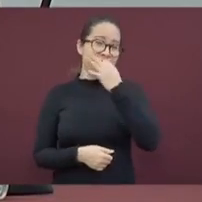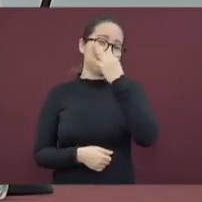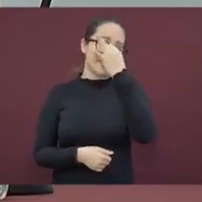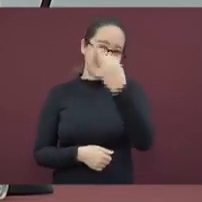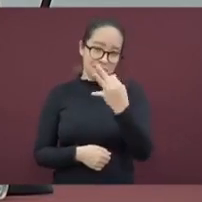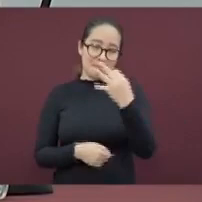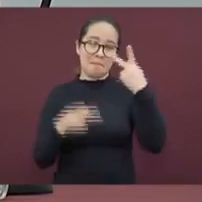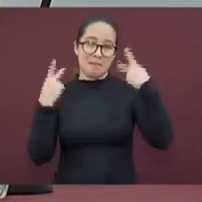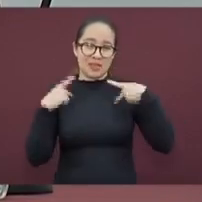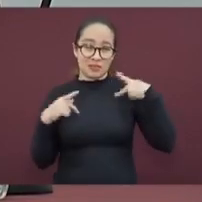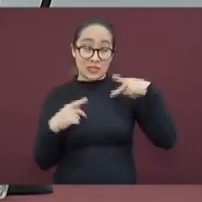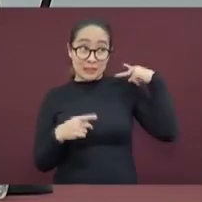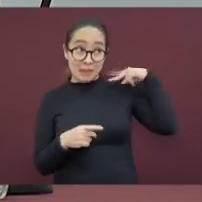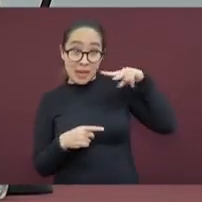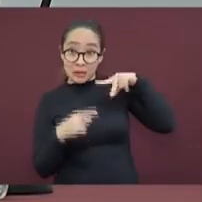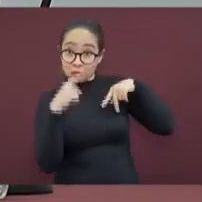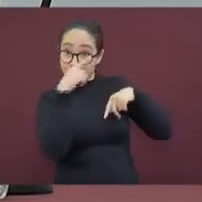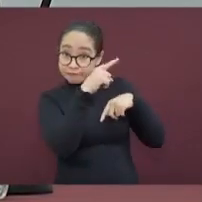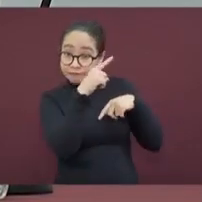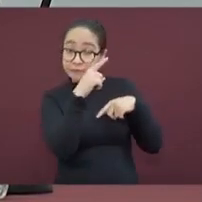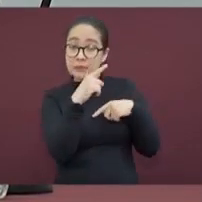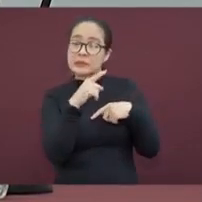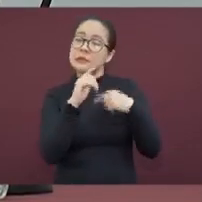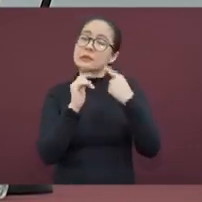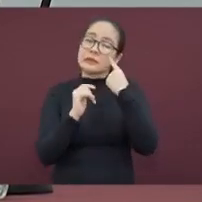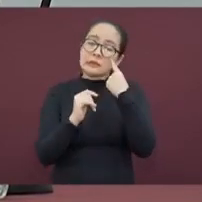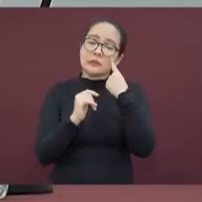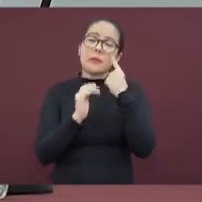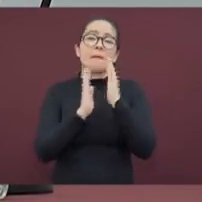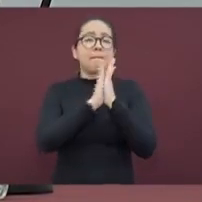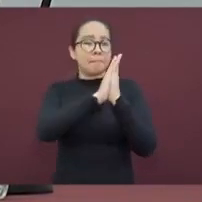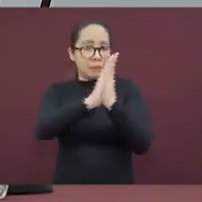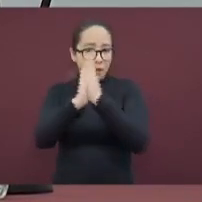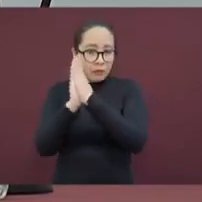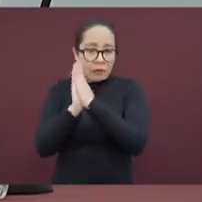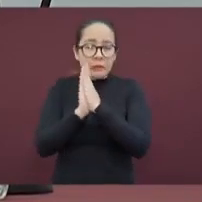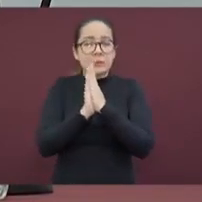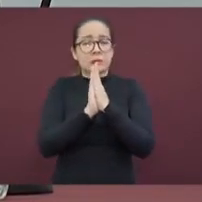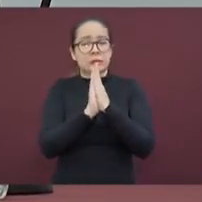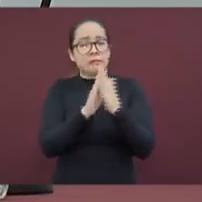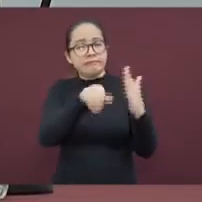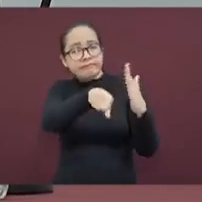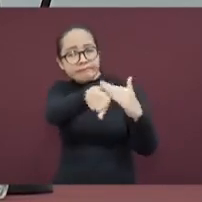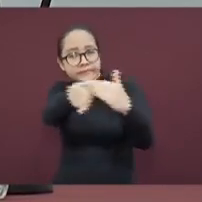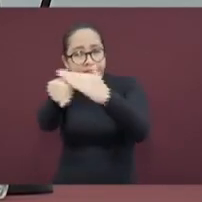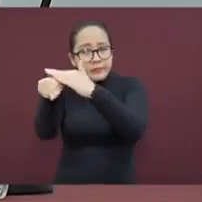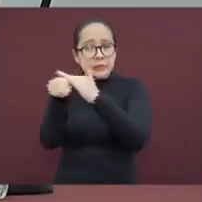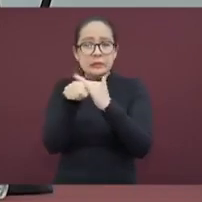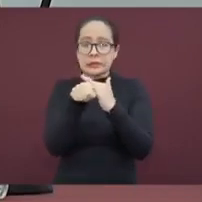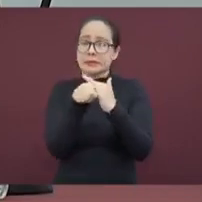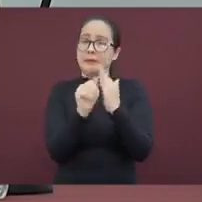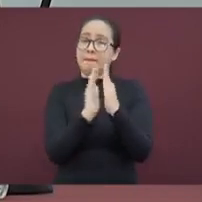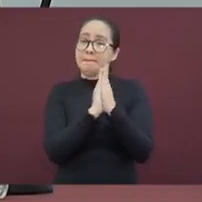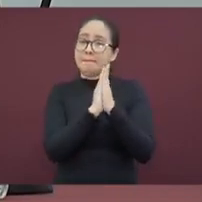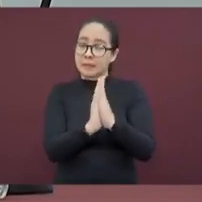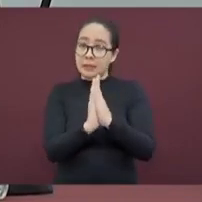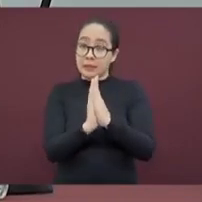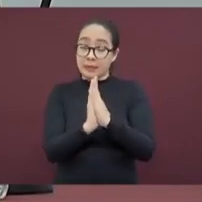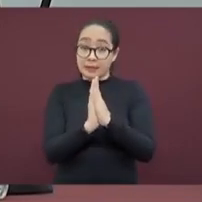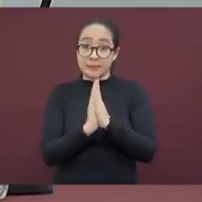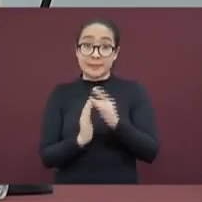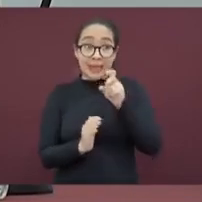veracruz que una vez más les hacemos el exhorto los invitamos que allí